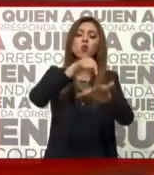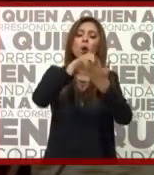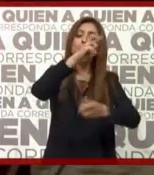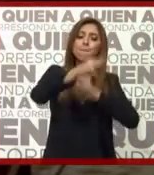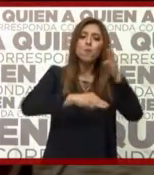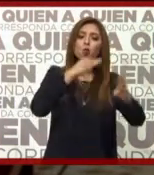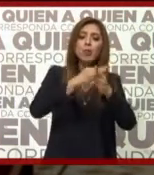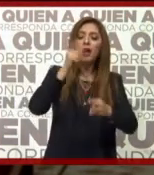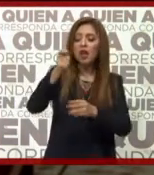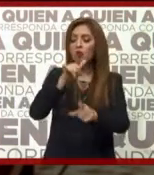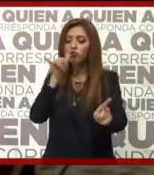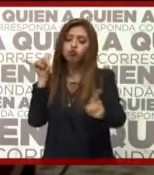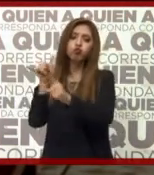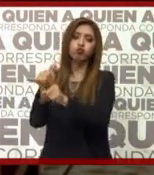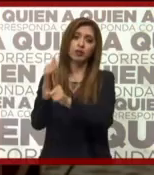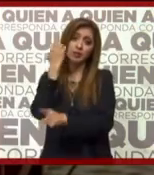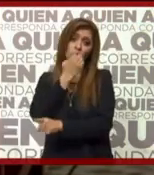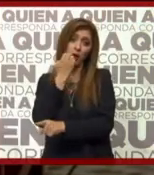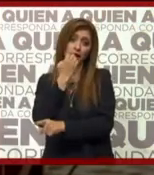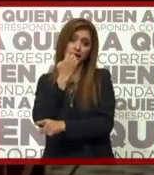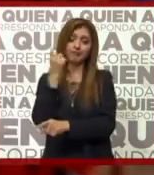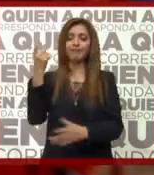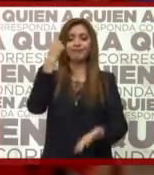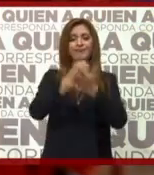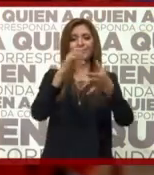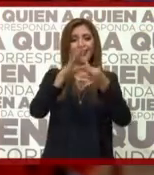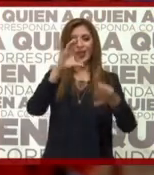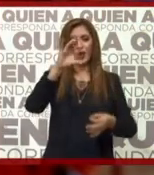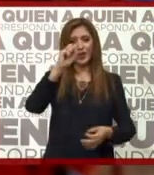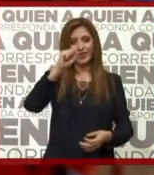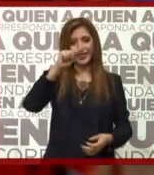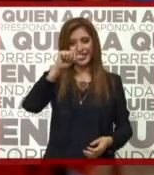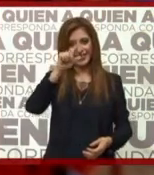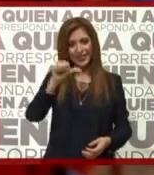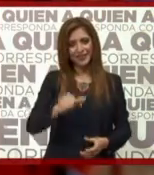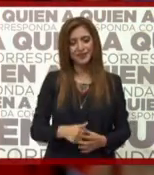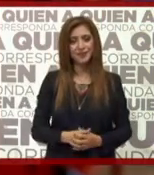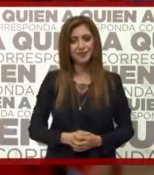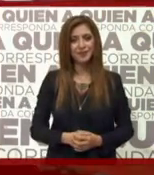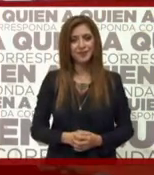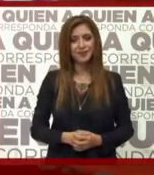acoso escolar a quien corresponda constancia blanco